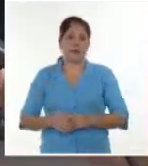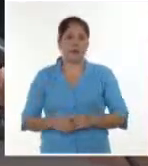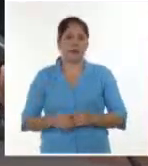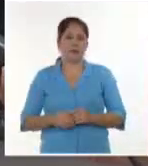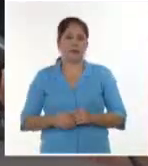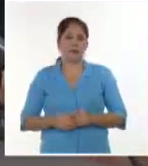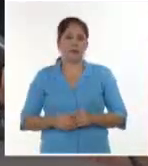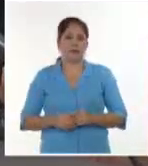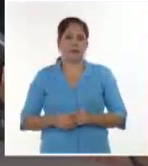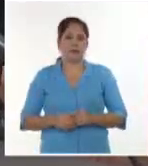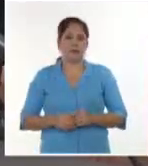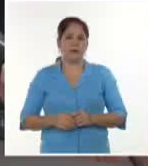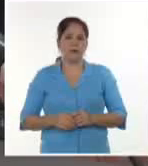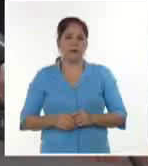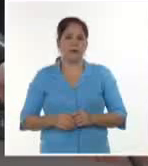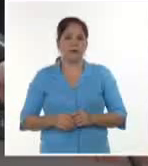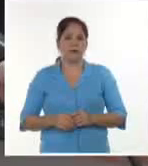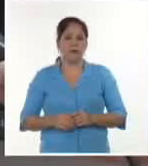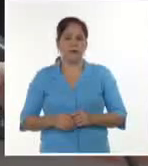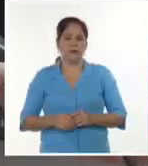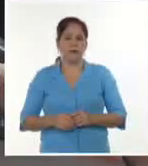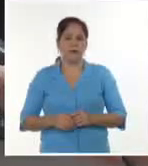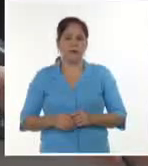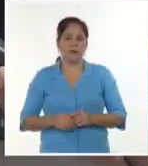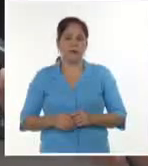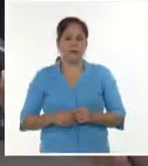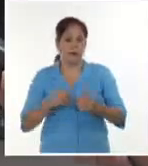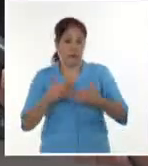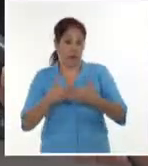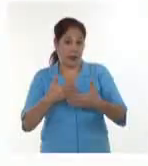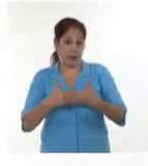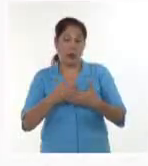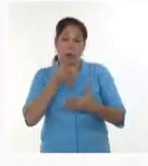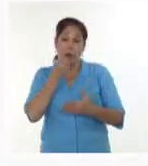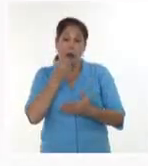para la hora de la máxima demanda sí va a estar la unidad en servicio, eso es lo que nos está dando la disponibilidad.